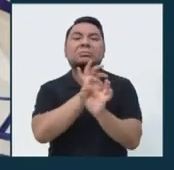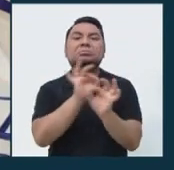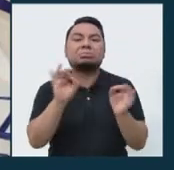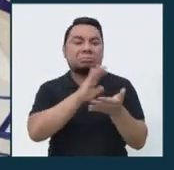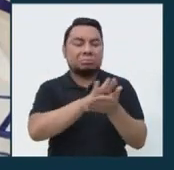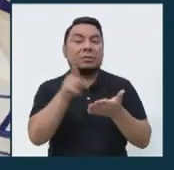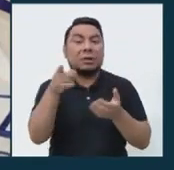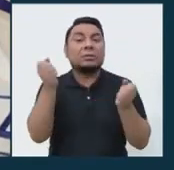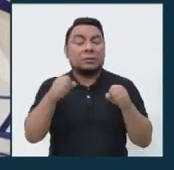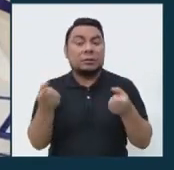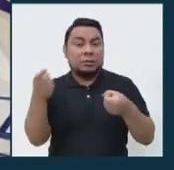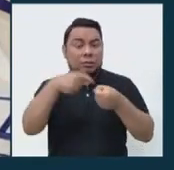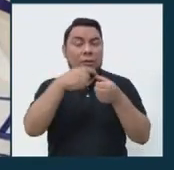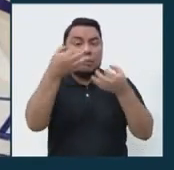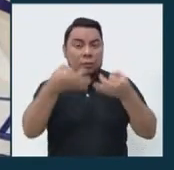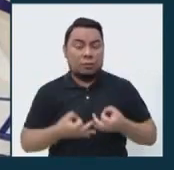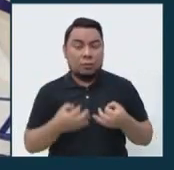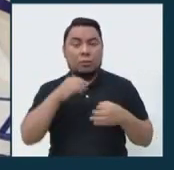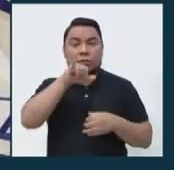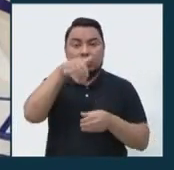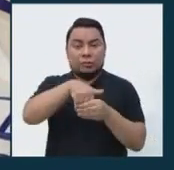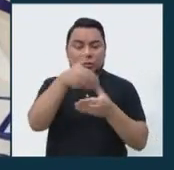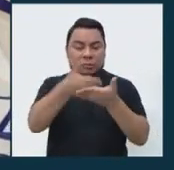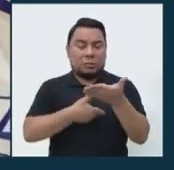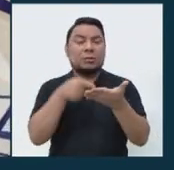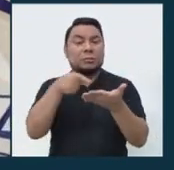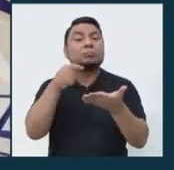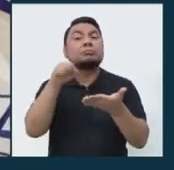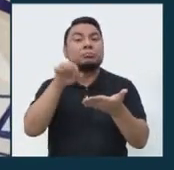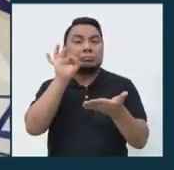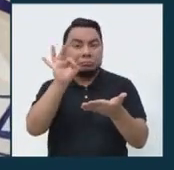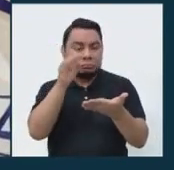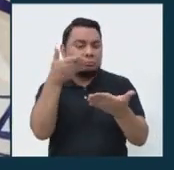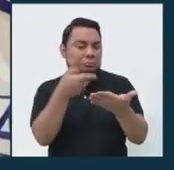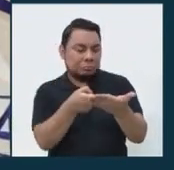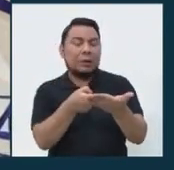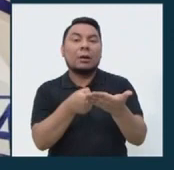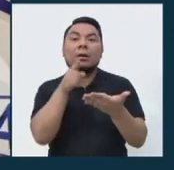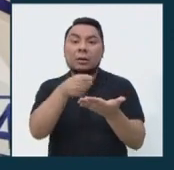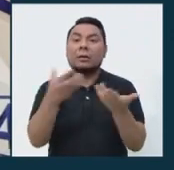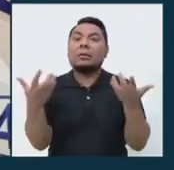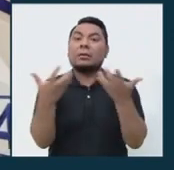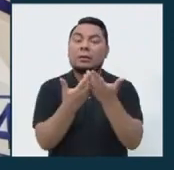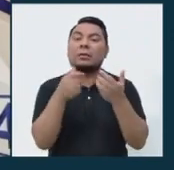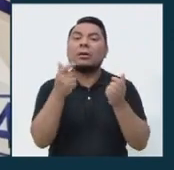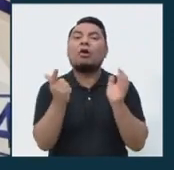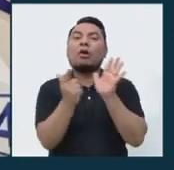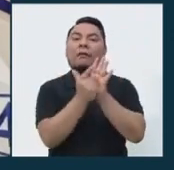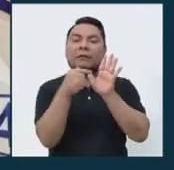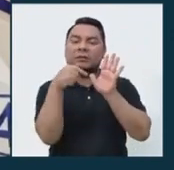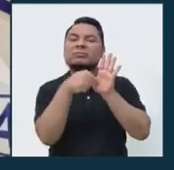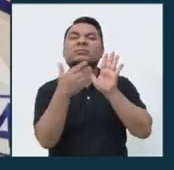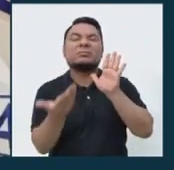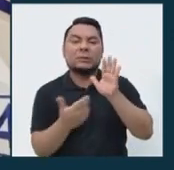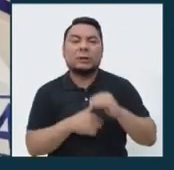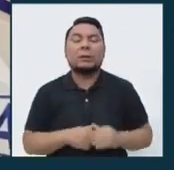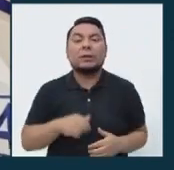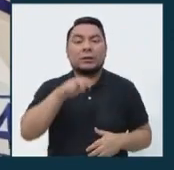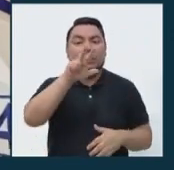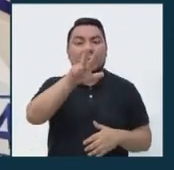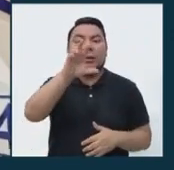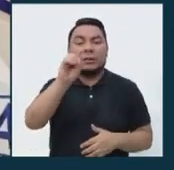inscripción de fórmulas y listas de candidatos del Jurado Nacional de Elecciones, el cual está conforme a lo dispuesto en la Ley